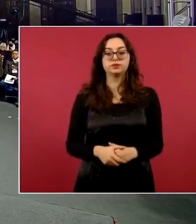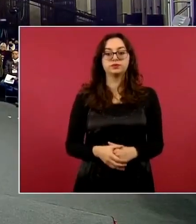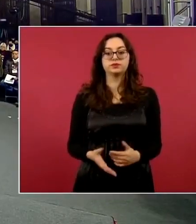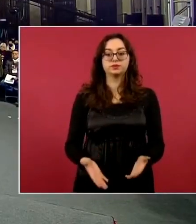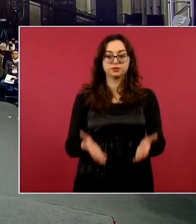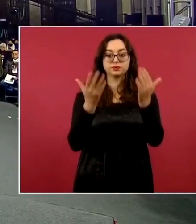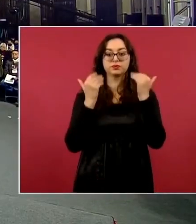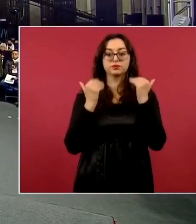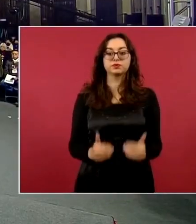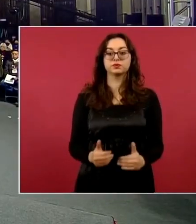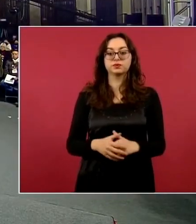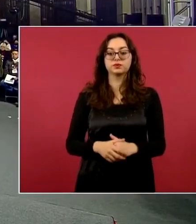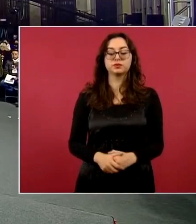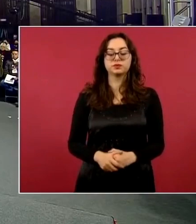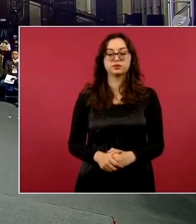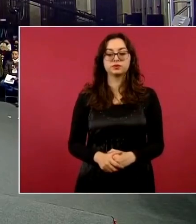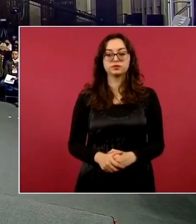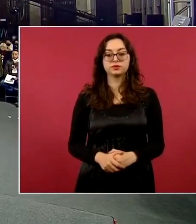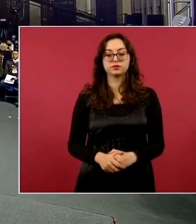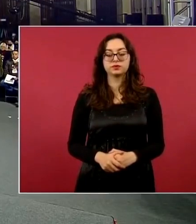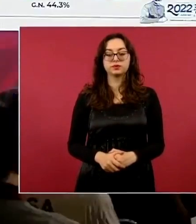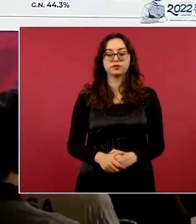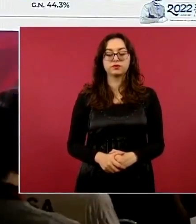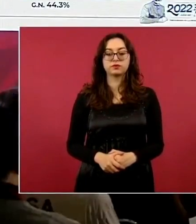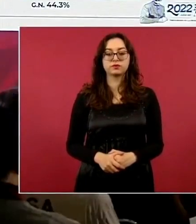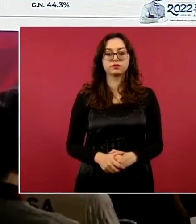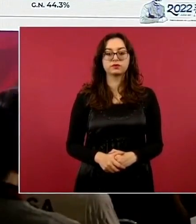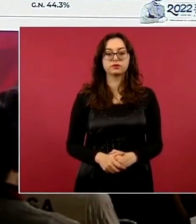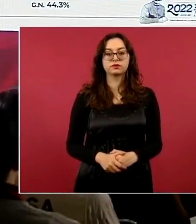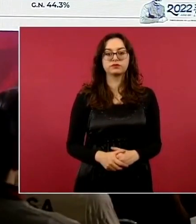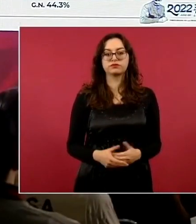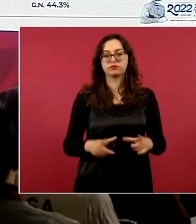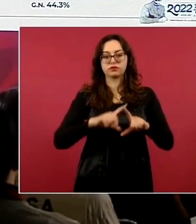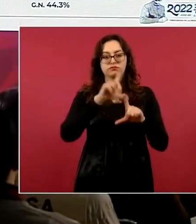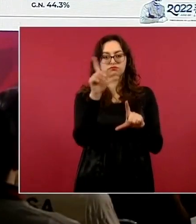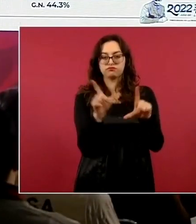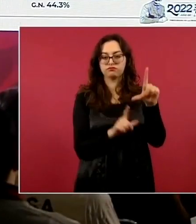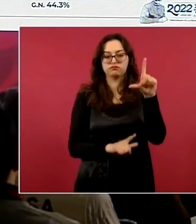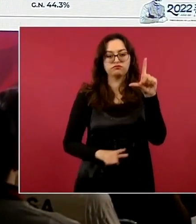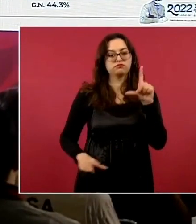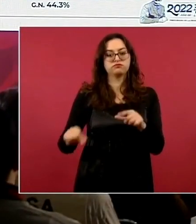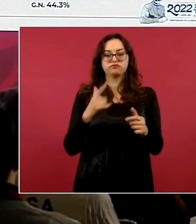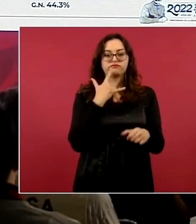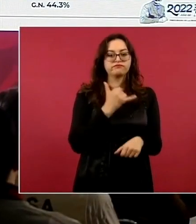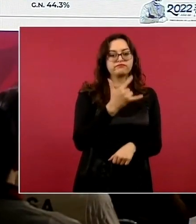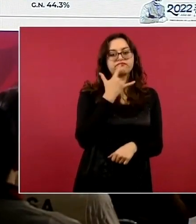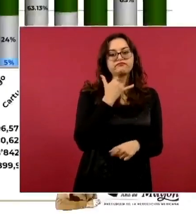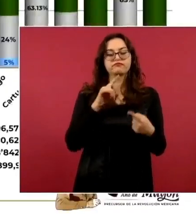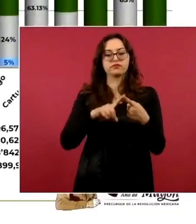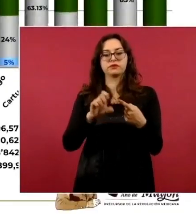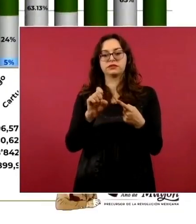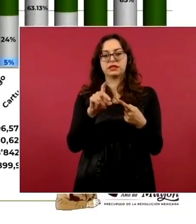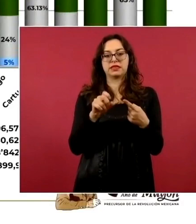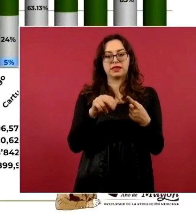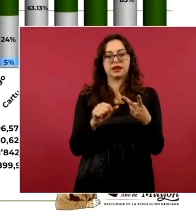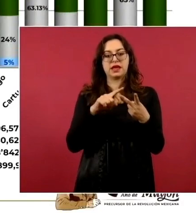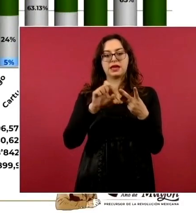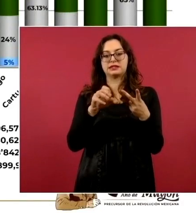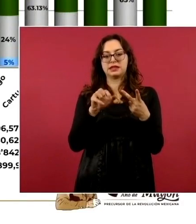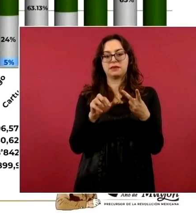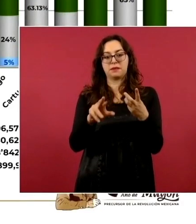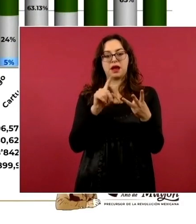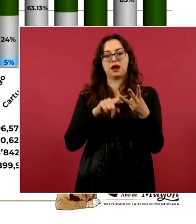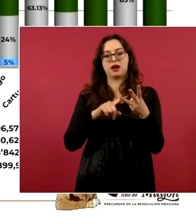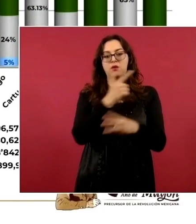Este es el el resultado de del refuerzo nacional fuerzas armadas Guardia nacional en el combate el